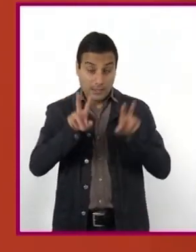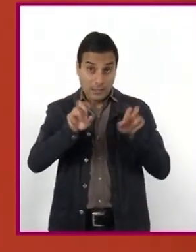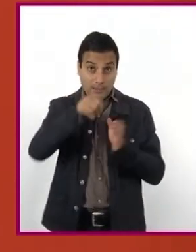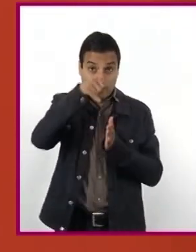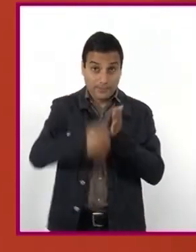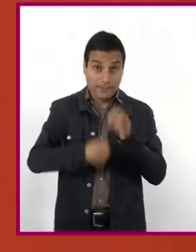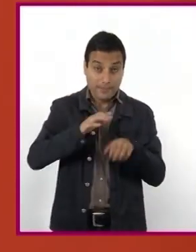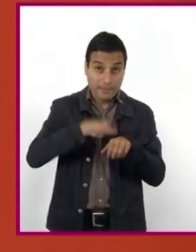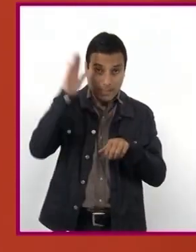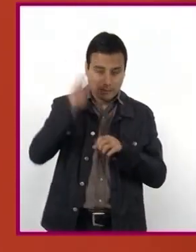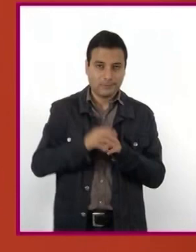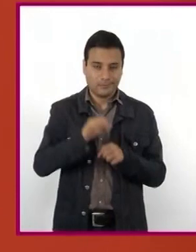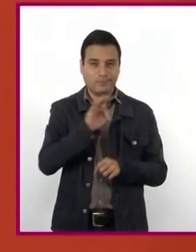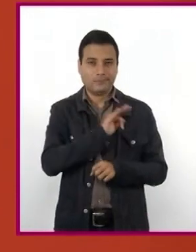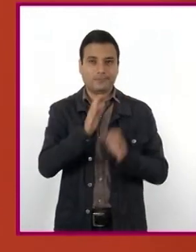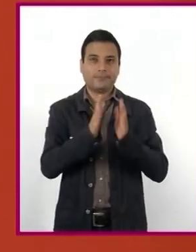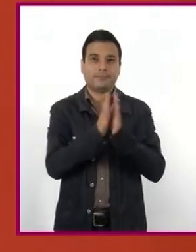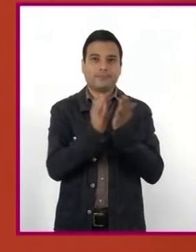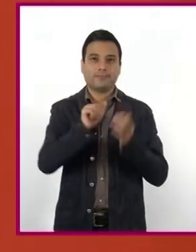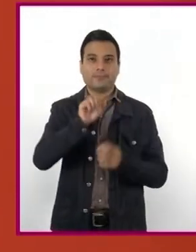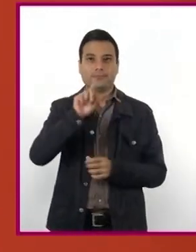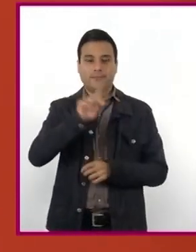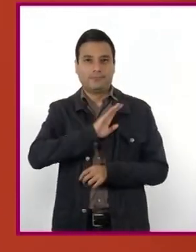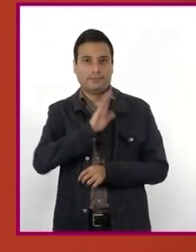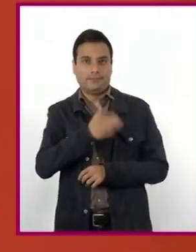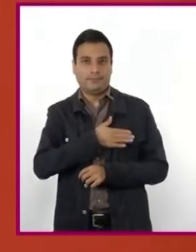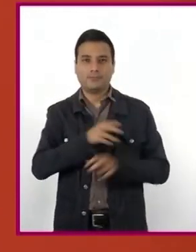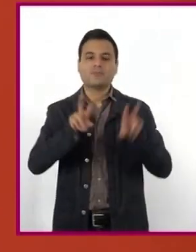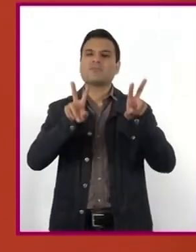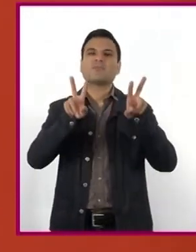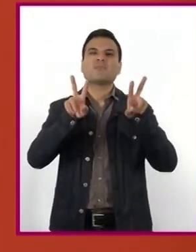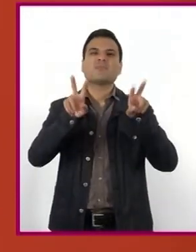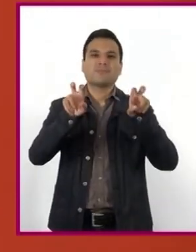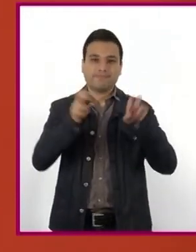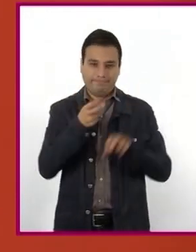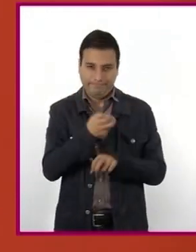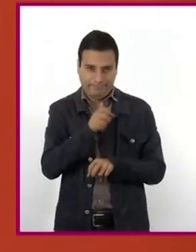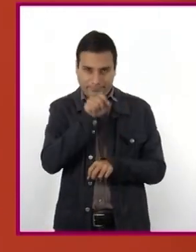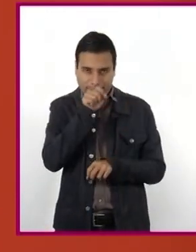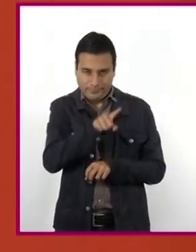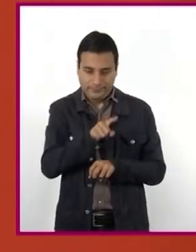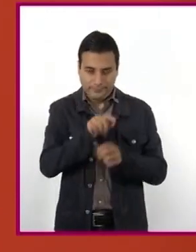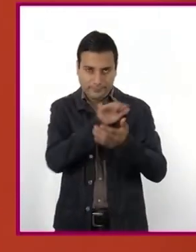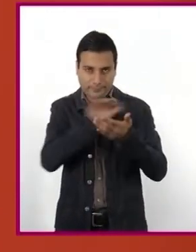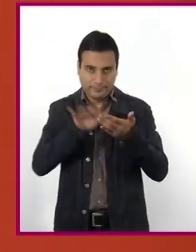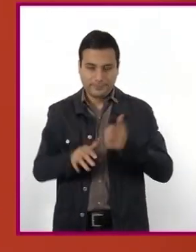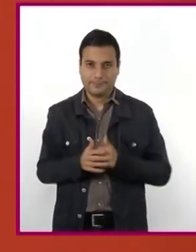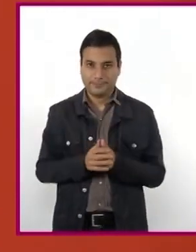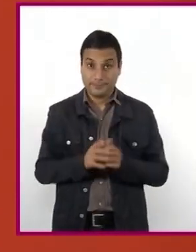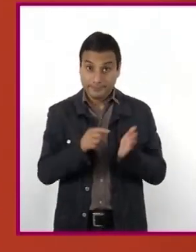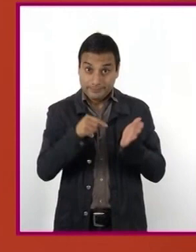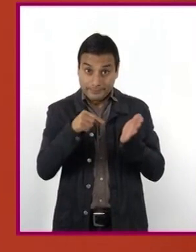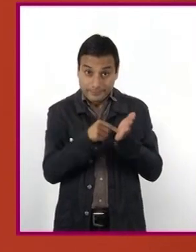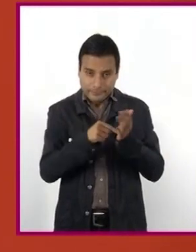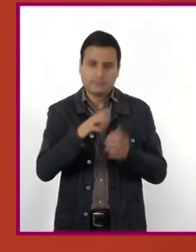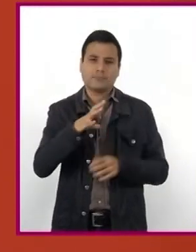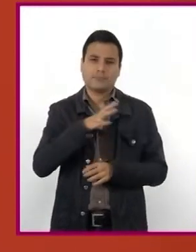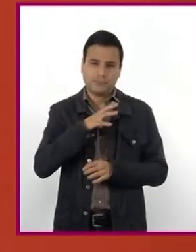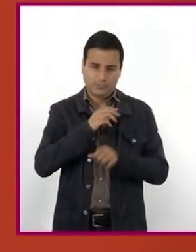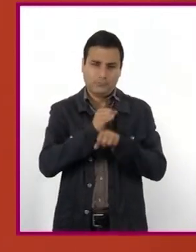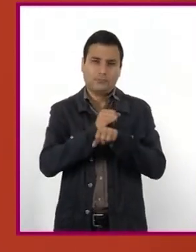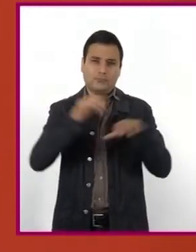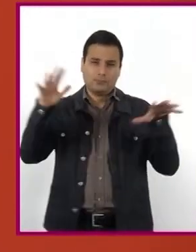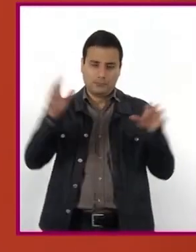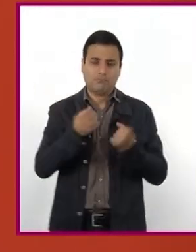tema, pueden buscar en su libro de texto la sección relevante para este aprendizaje esperado. Ahí encontrarán información que